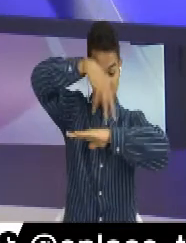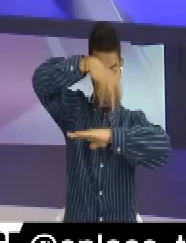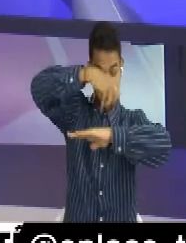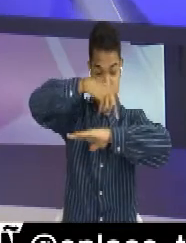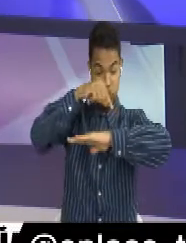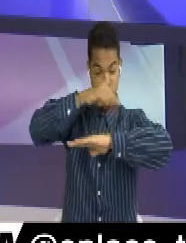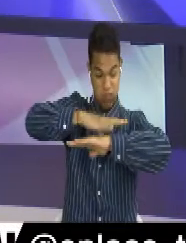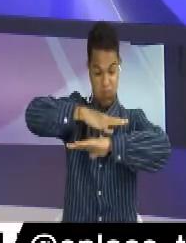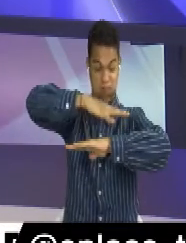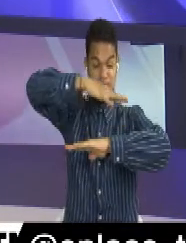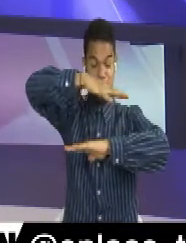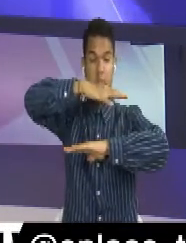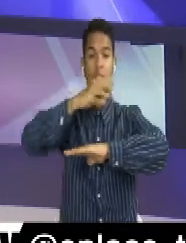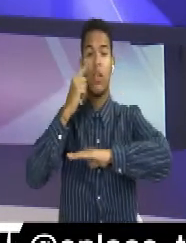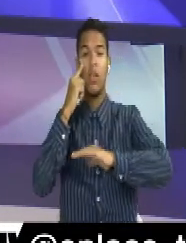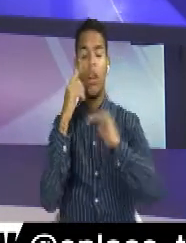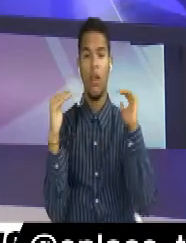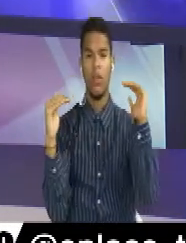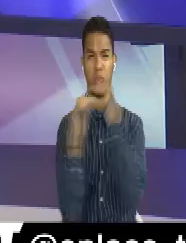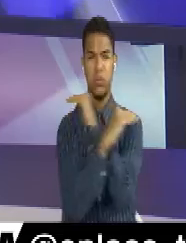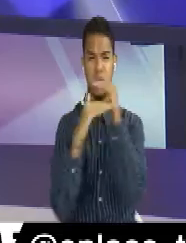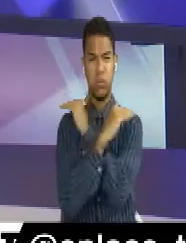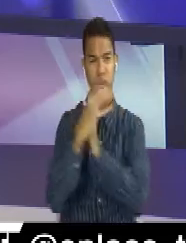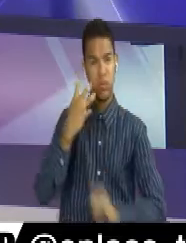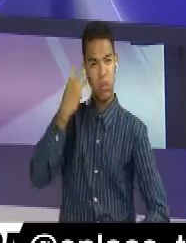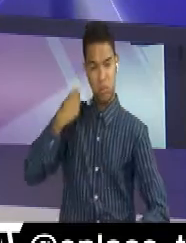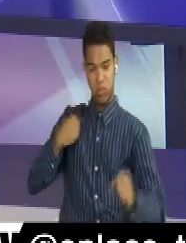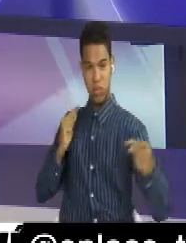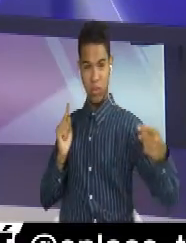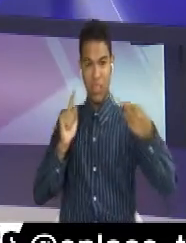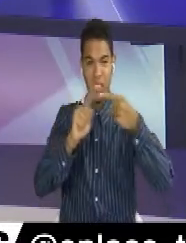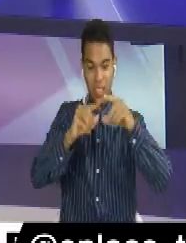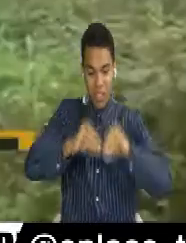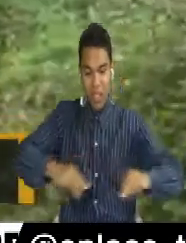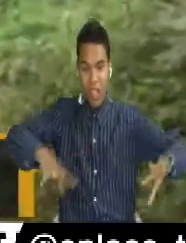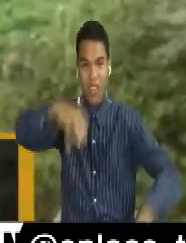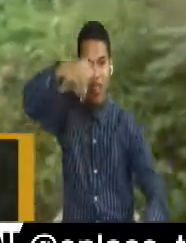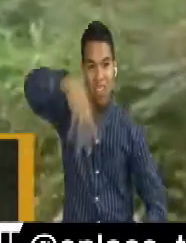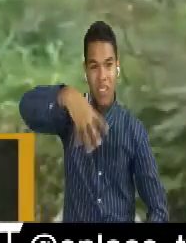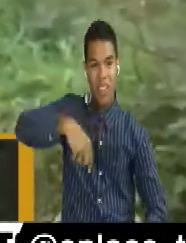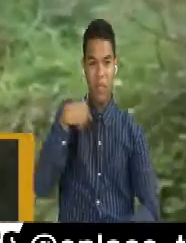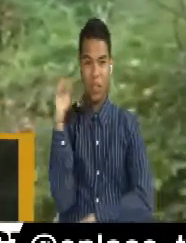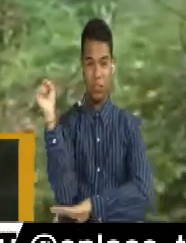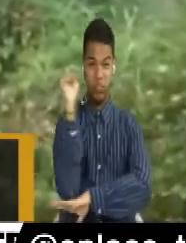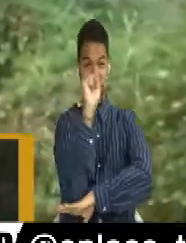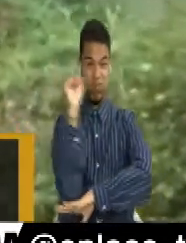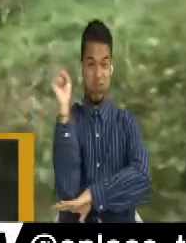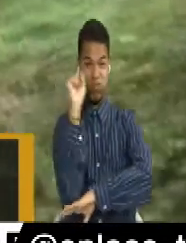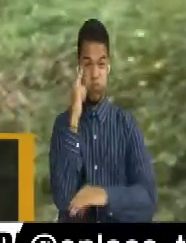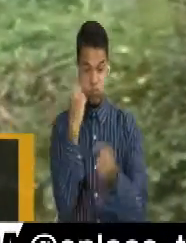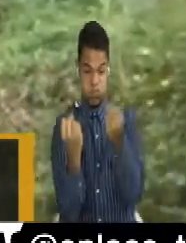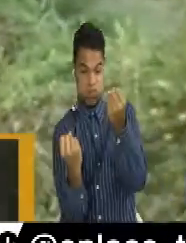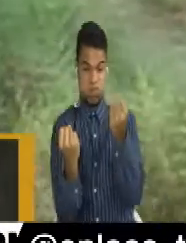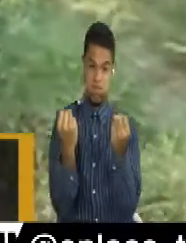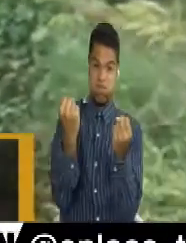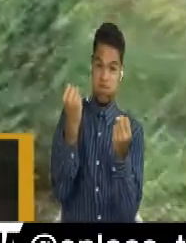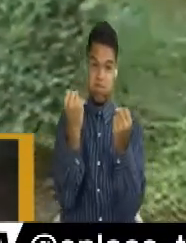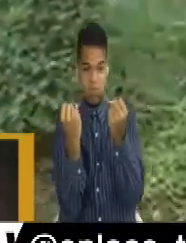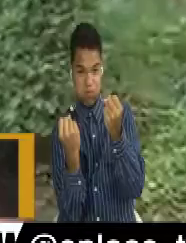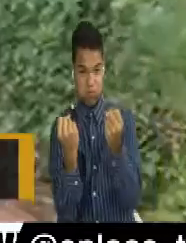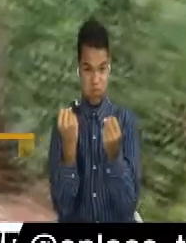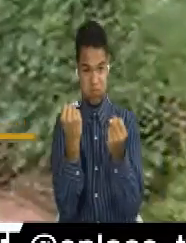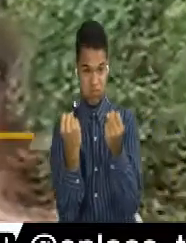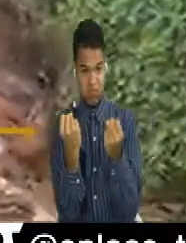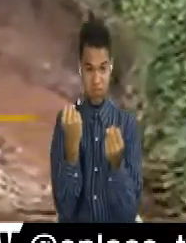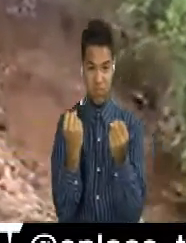quedara atascada en un hueco en la vía antigua que conduce al basurero. Esta tractomula cargada con crudo está a punto de caer a un cuerpo de